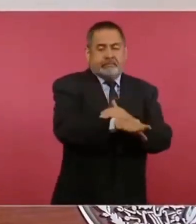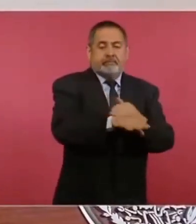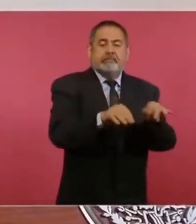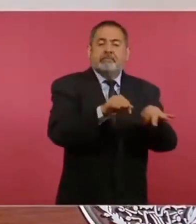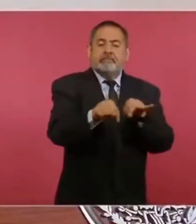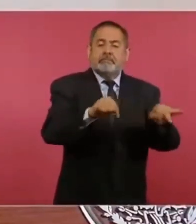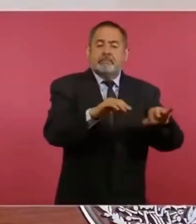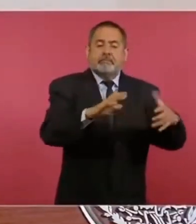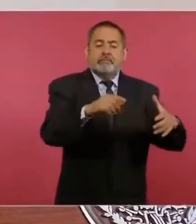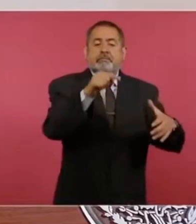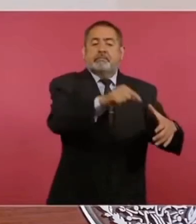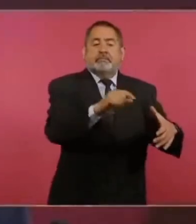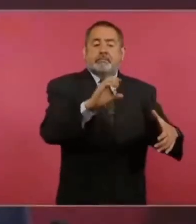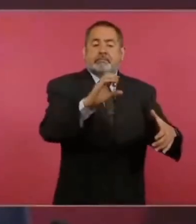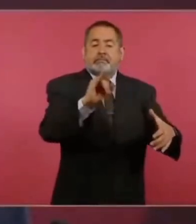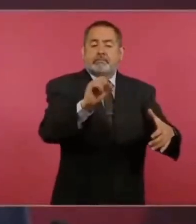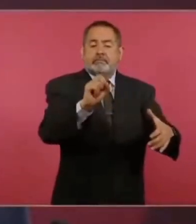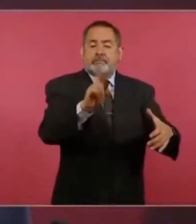García Luna.